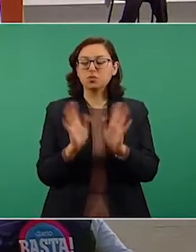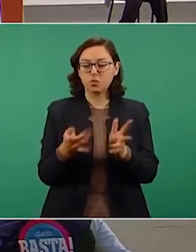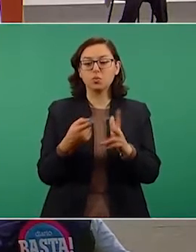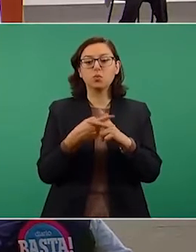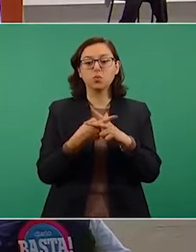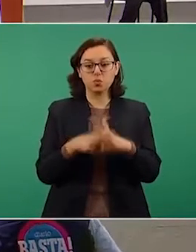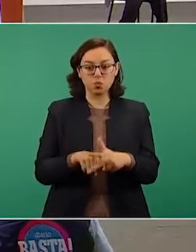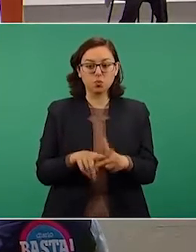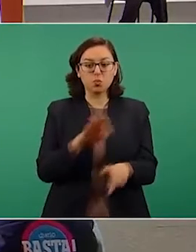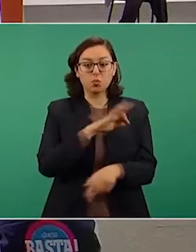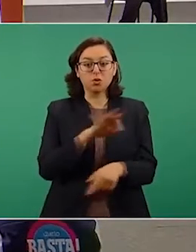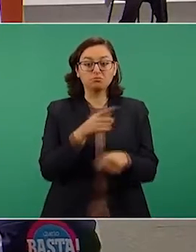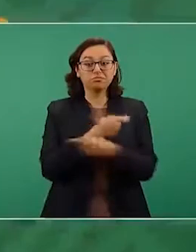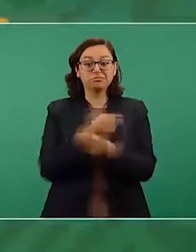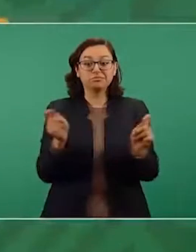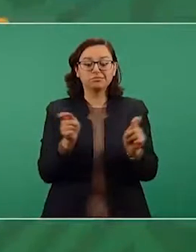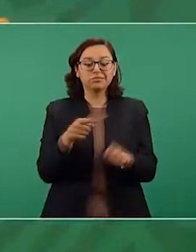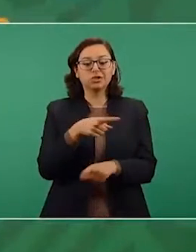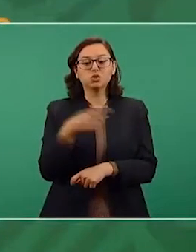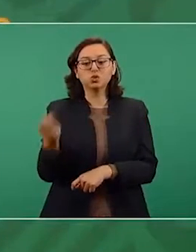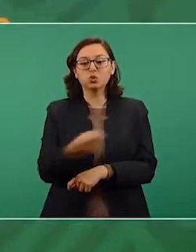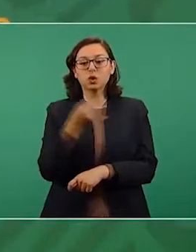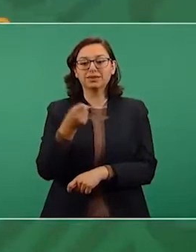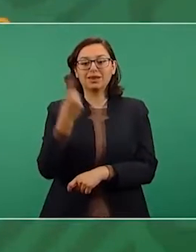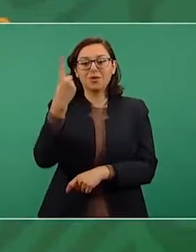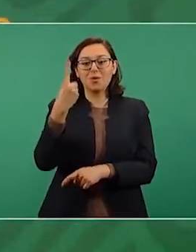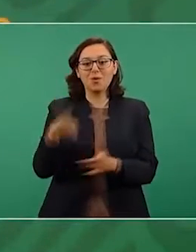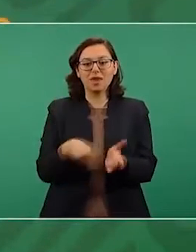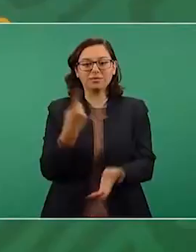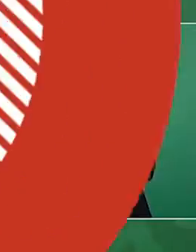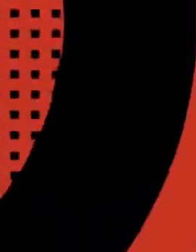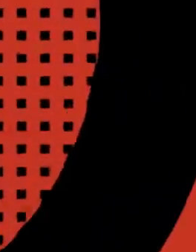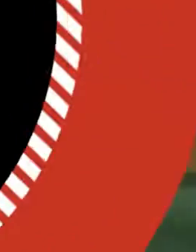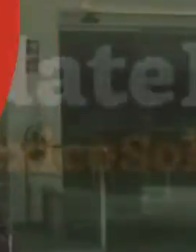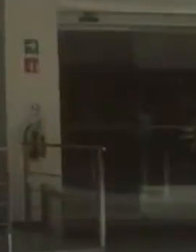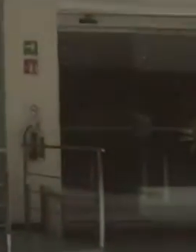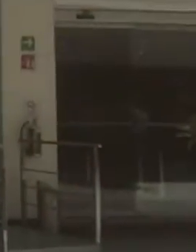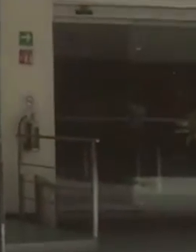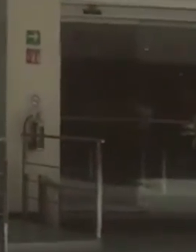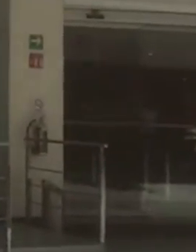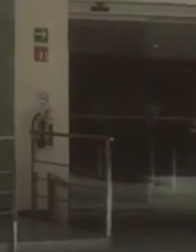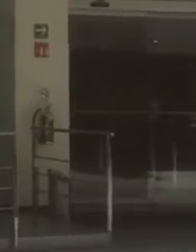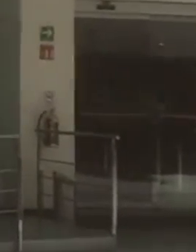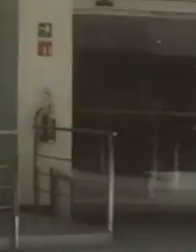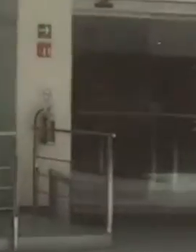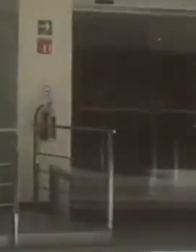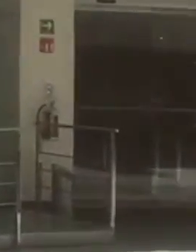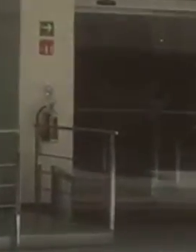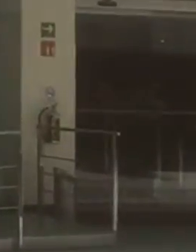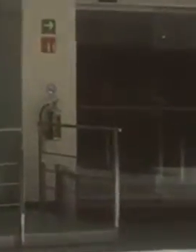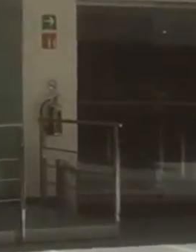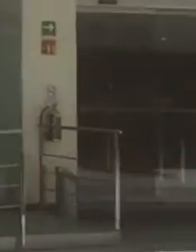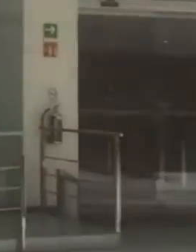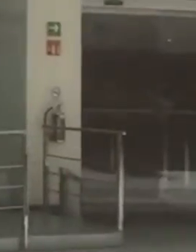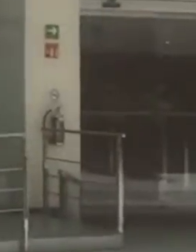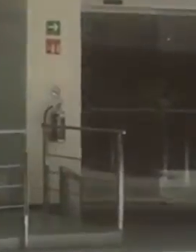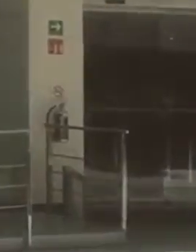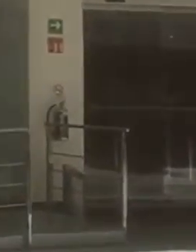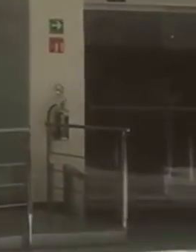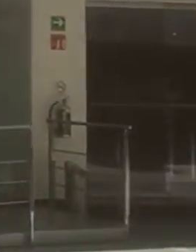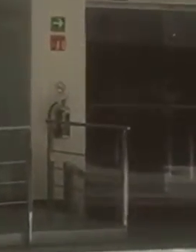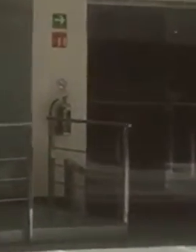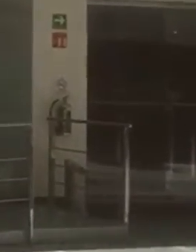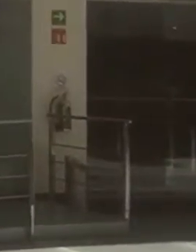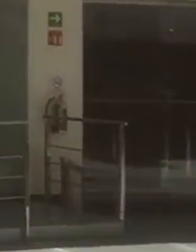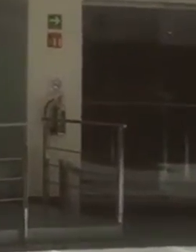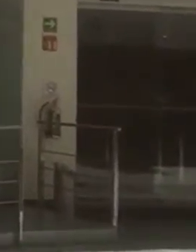vacuna unidosis tal y cual se programó. También en este marzo, el canciller Marcelo Ebrard habló de